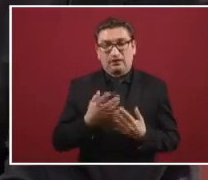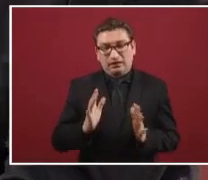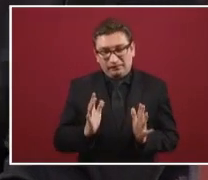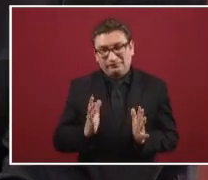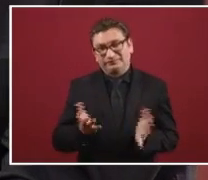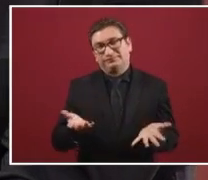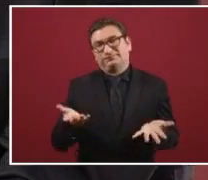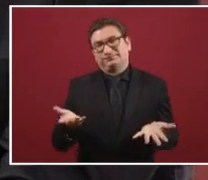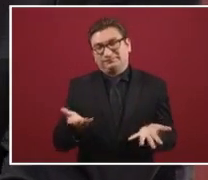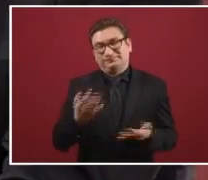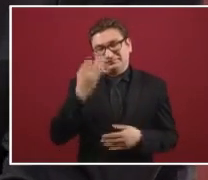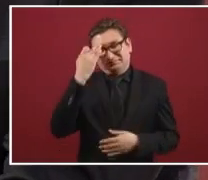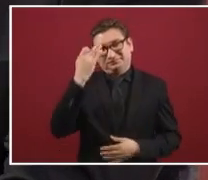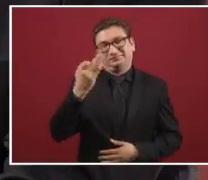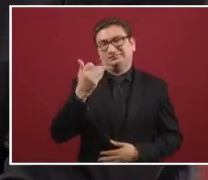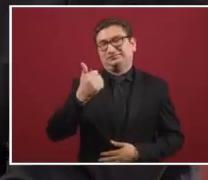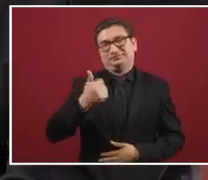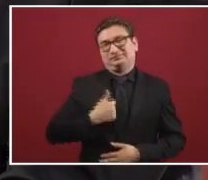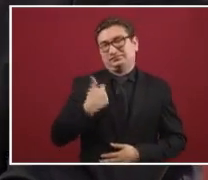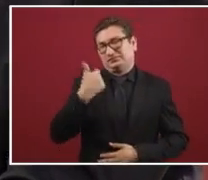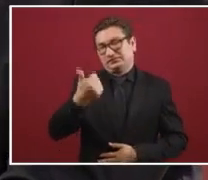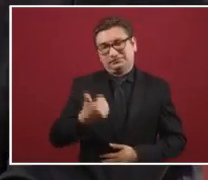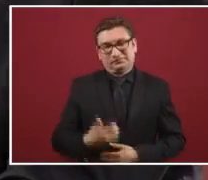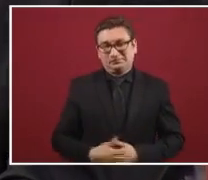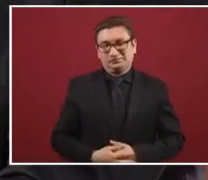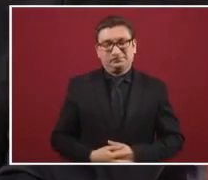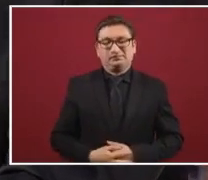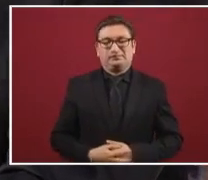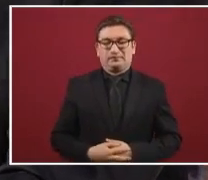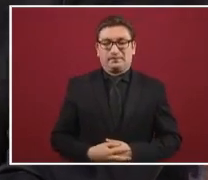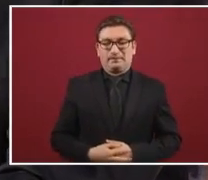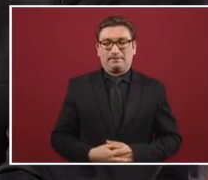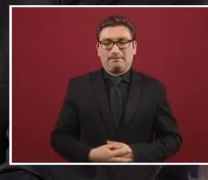pues se aprovecha más el tiempo,